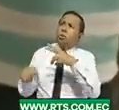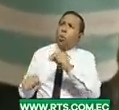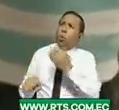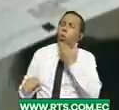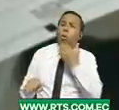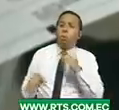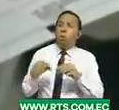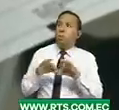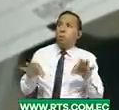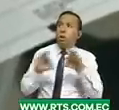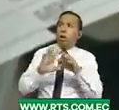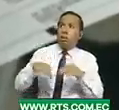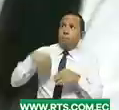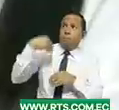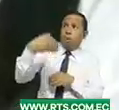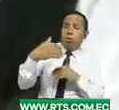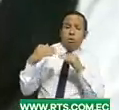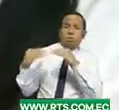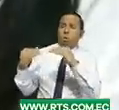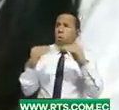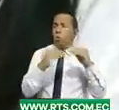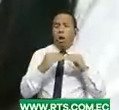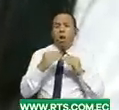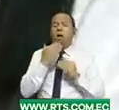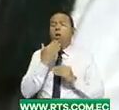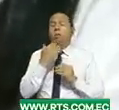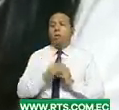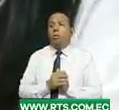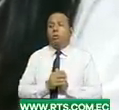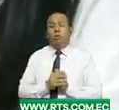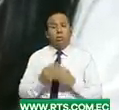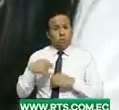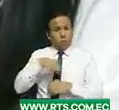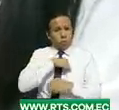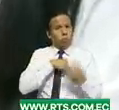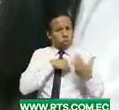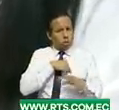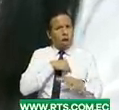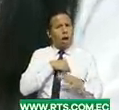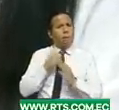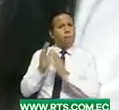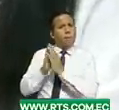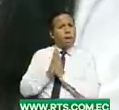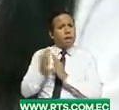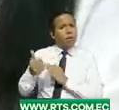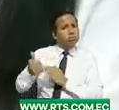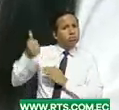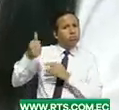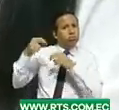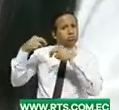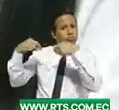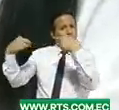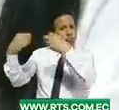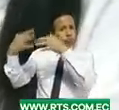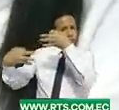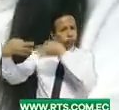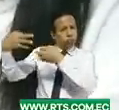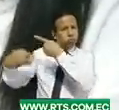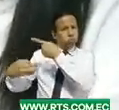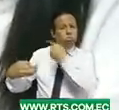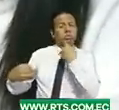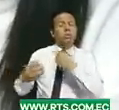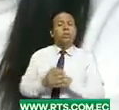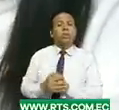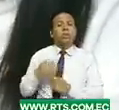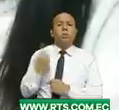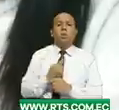próximo. Con los recursos subjetivos ante el Tribunal Contencioso Electoral, lo que hemos buscado en realidad es que se dé de baja el reglamento de inscripción